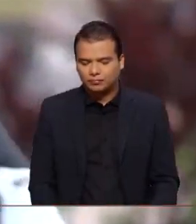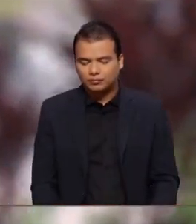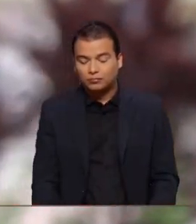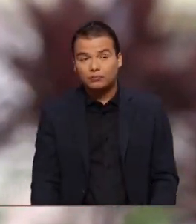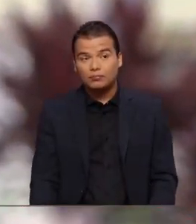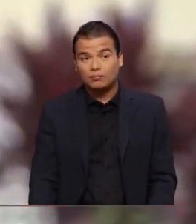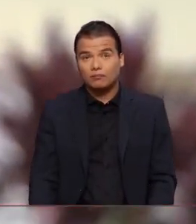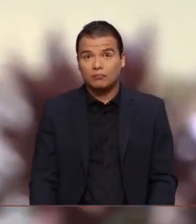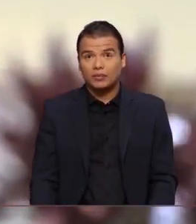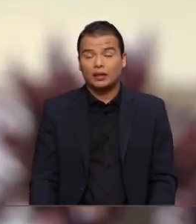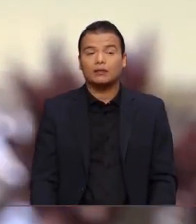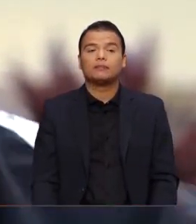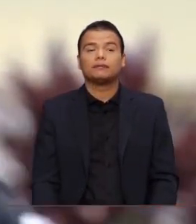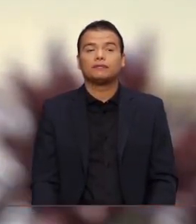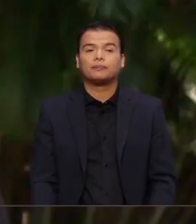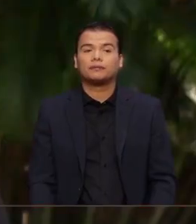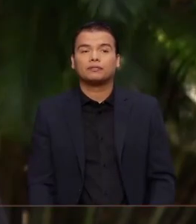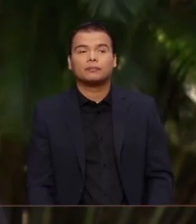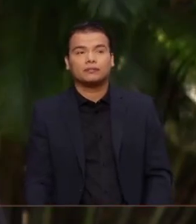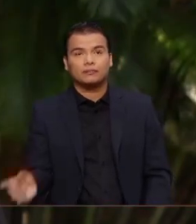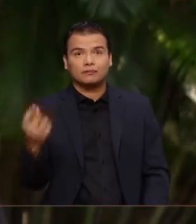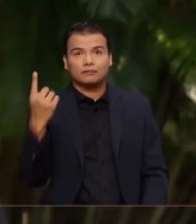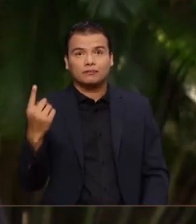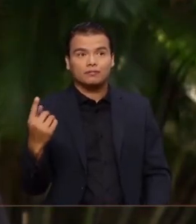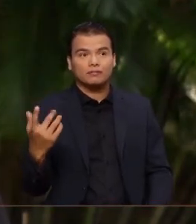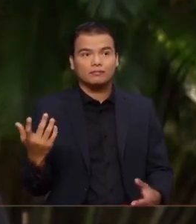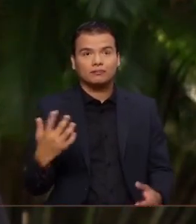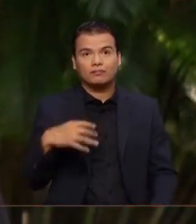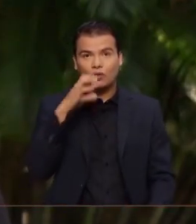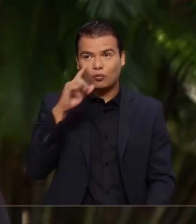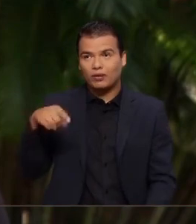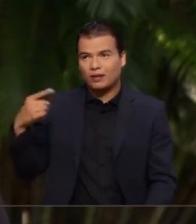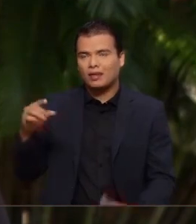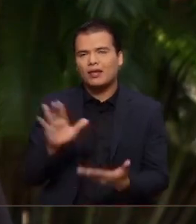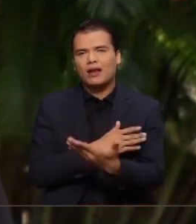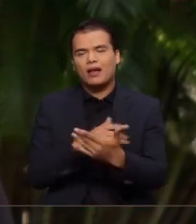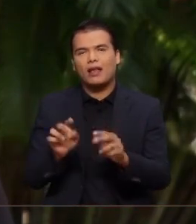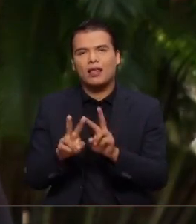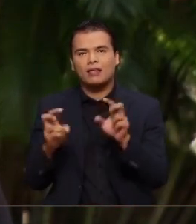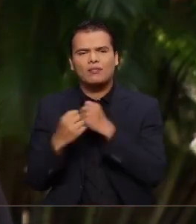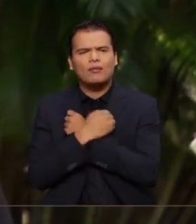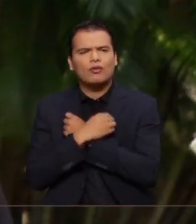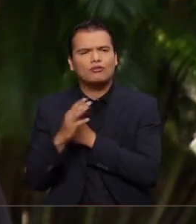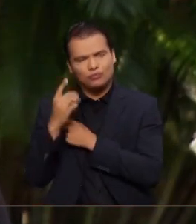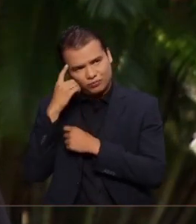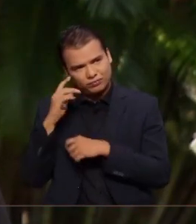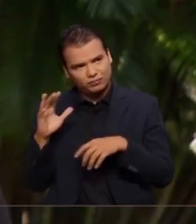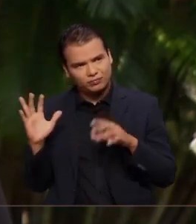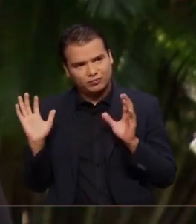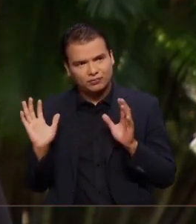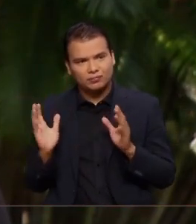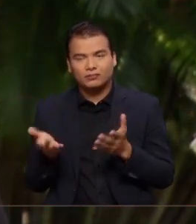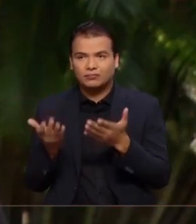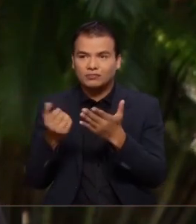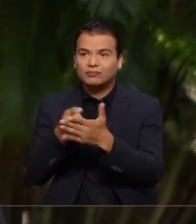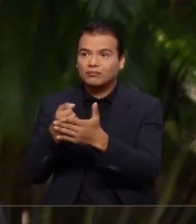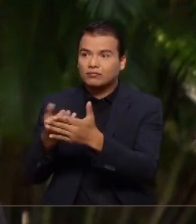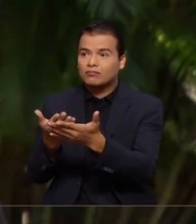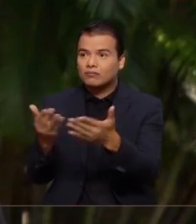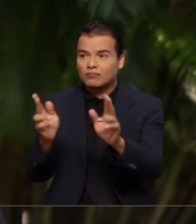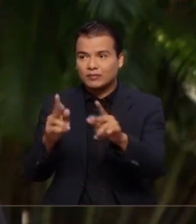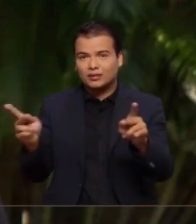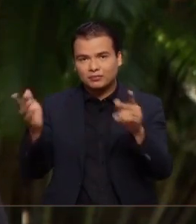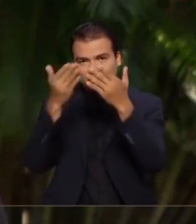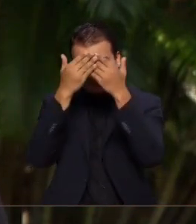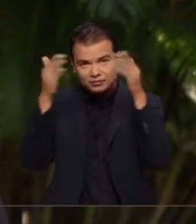Primera vez se ve donde un hombre le canta a otro hombre en temas de amor, inspira e incita a las personas a salir del clóset. No